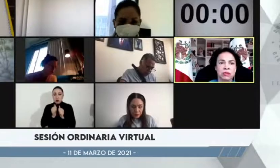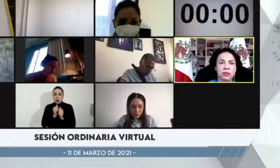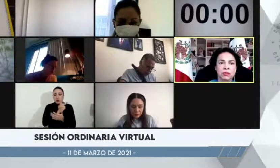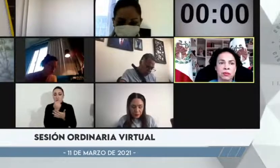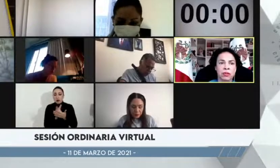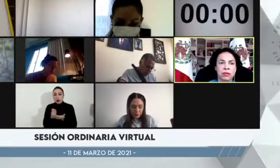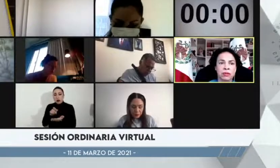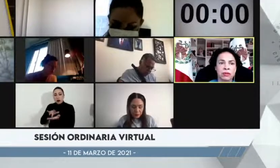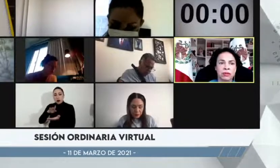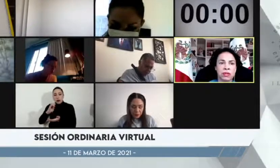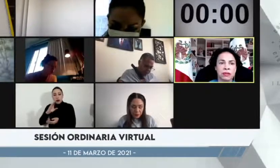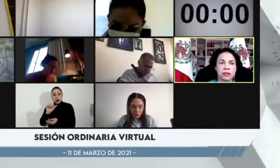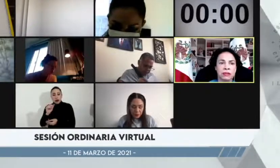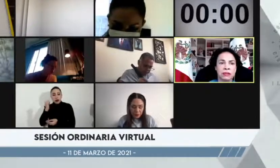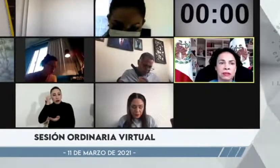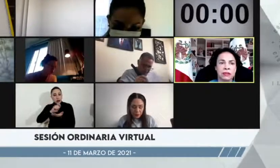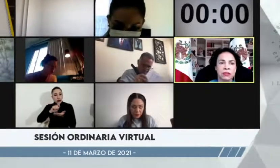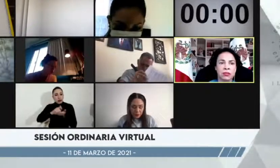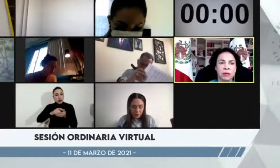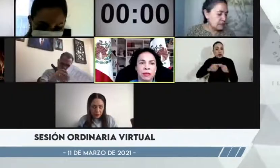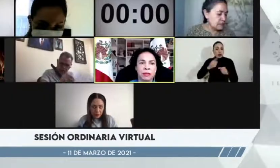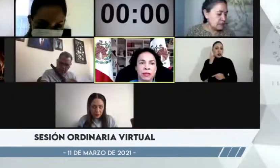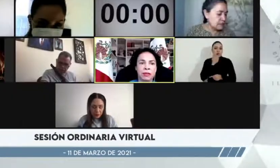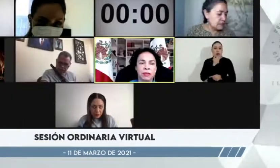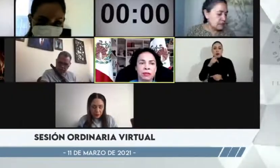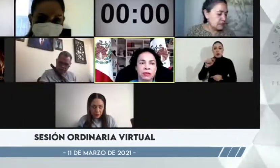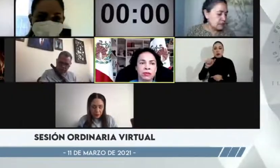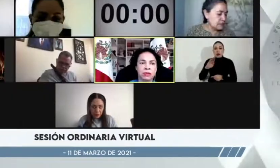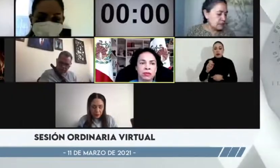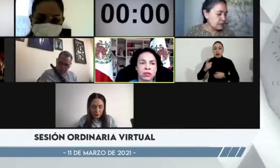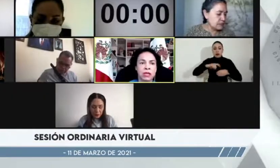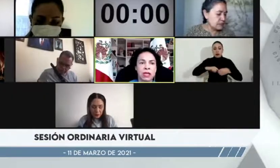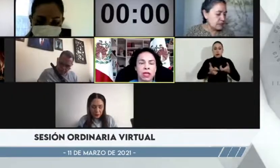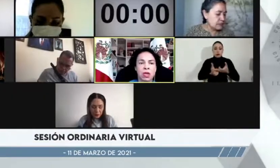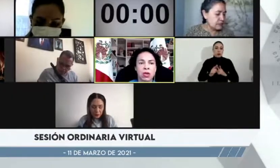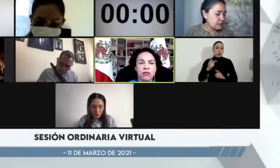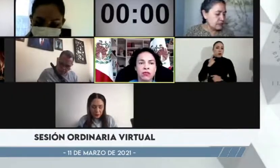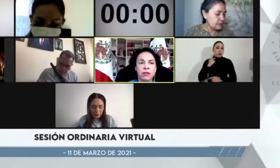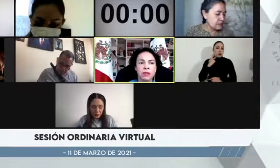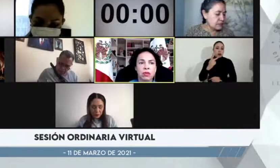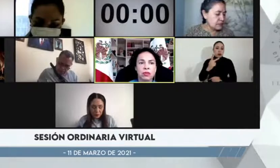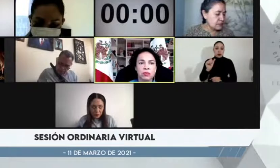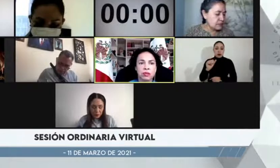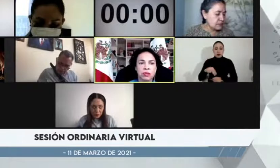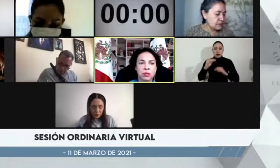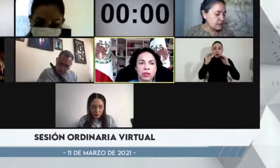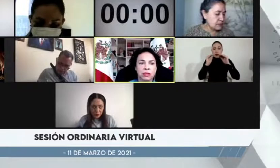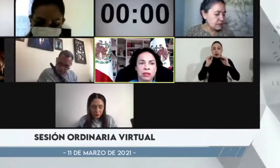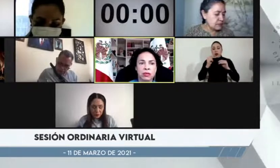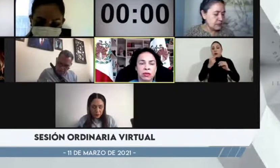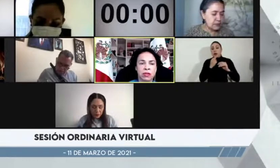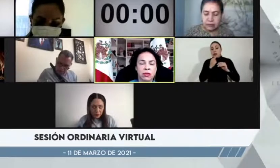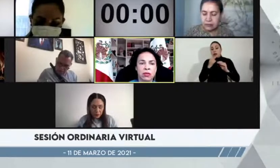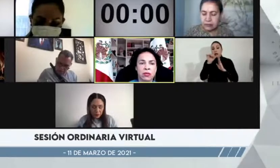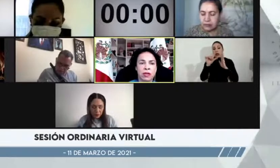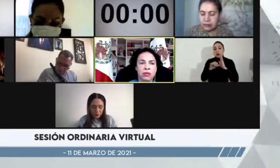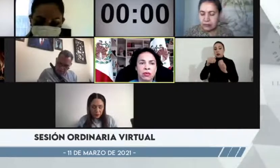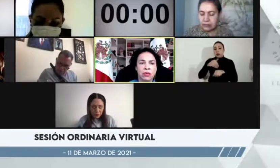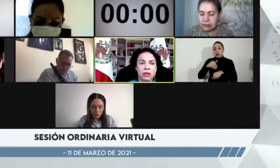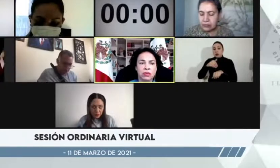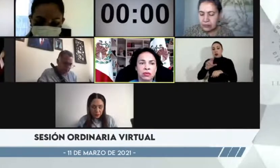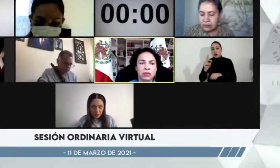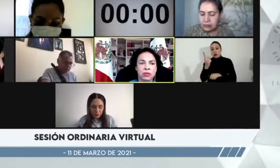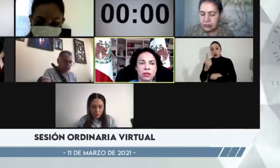diputado Mauricio Tabe Echartea del Grupo Parlamentario del Partido Acción Nacional. Con fundamento en lo dispuesto por el artículo 31, numeral 1 de la